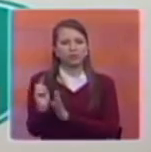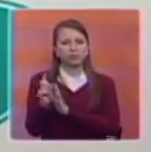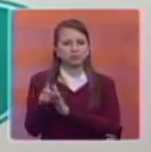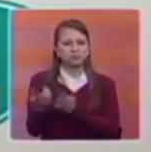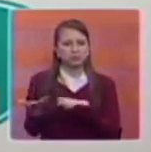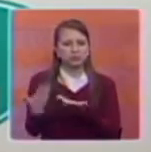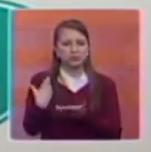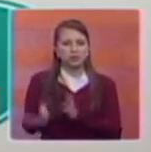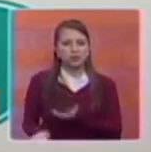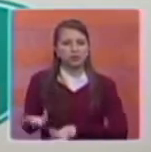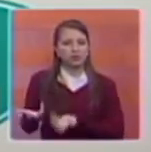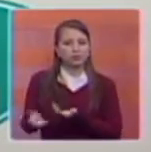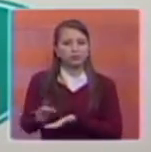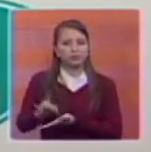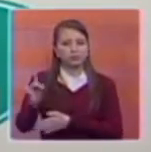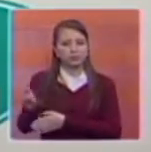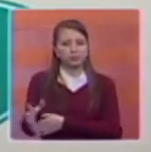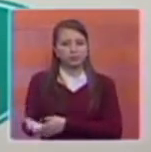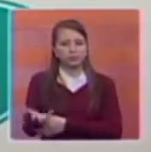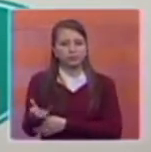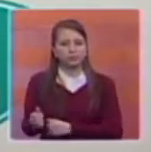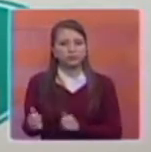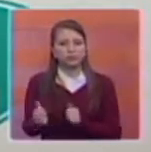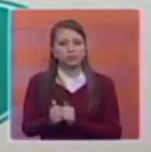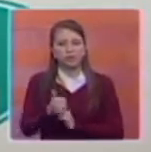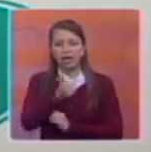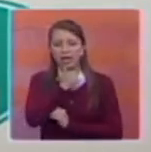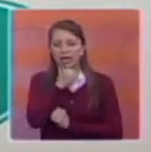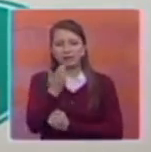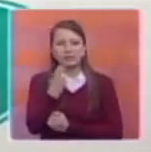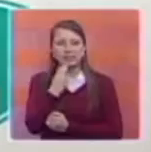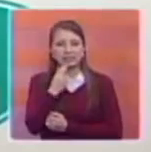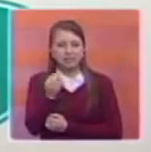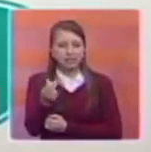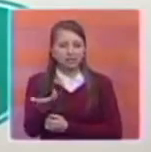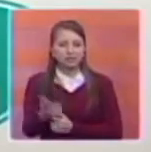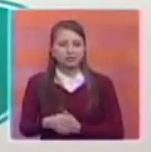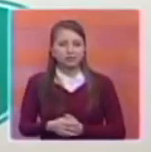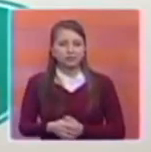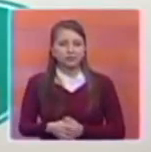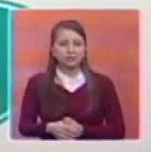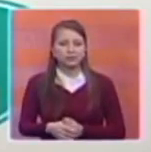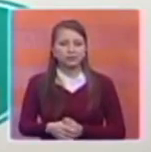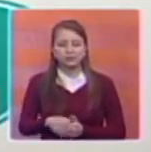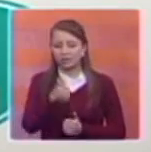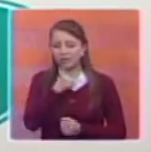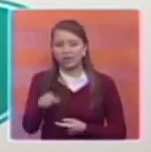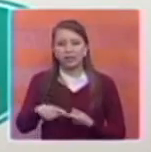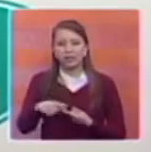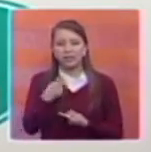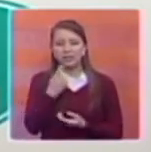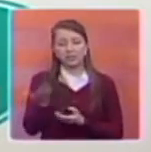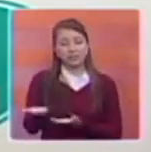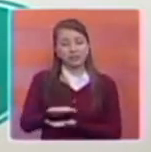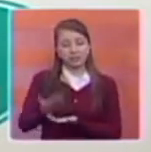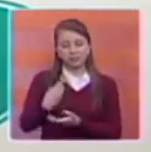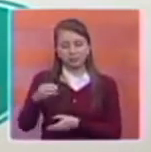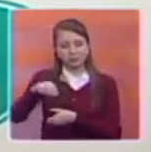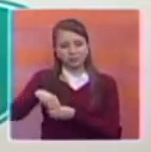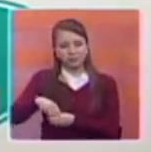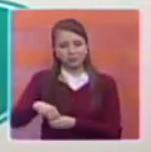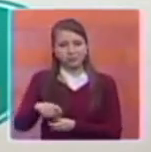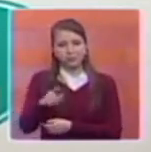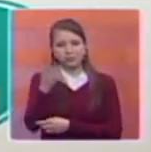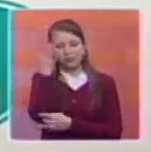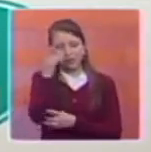se cocinen bien con un agua aliñadita. ¿Qué le puse al agua? Bueno, le puse un trocito de cebolla que tenía, porque